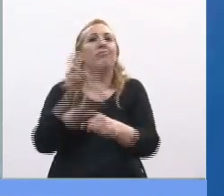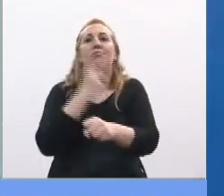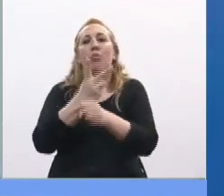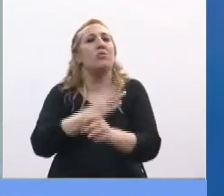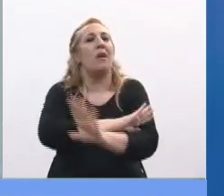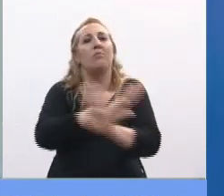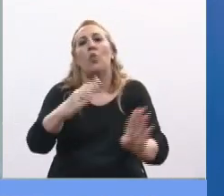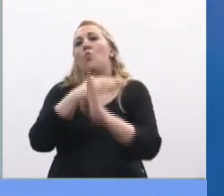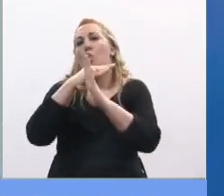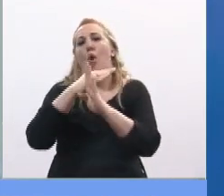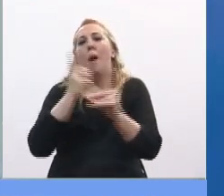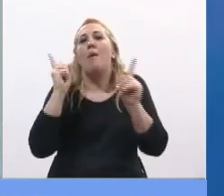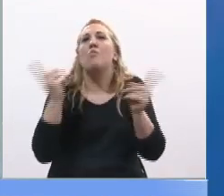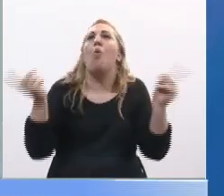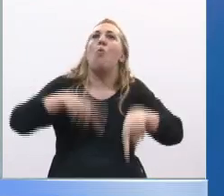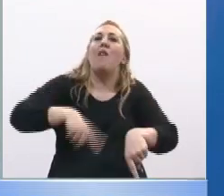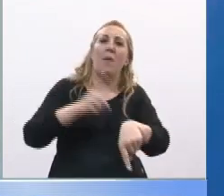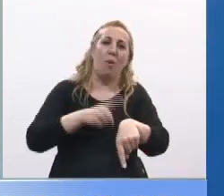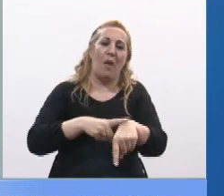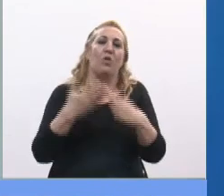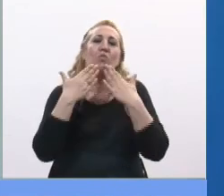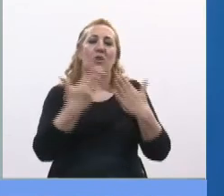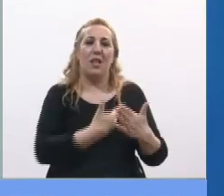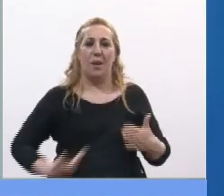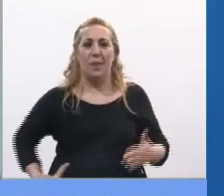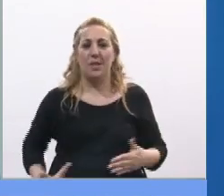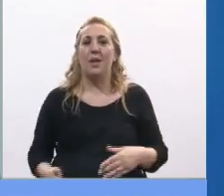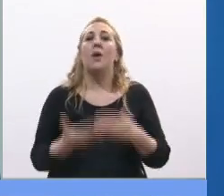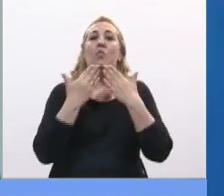tengamos pasar por un momento de eso. Muchas gracias, Presidenta. Muchas gracias, señor senador.